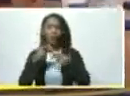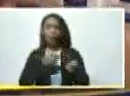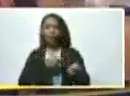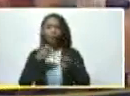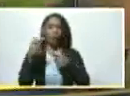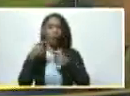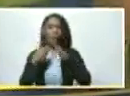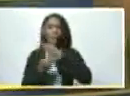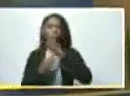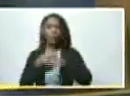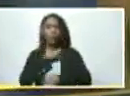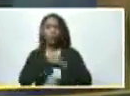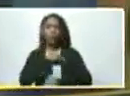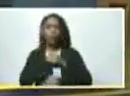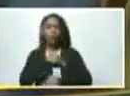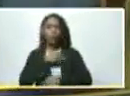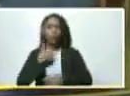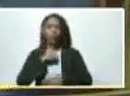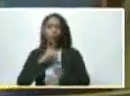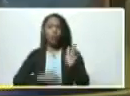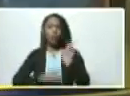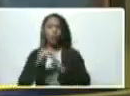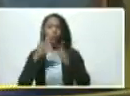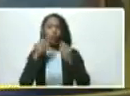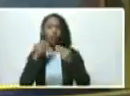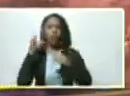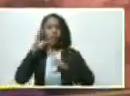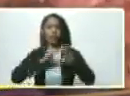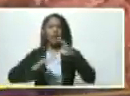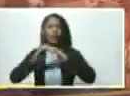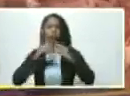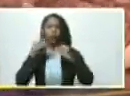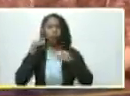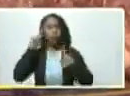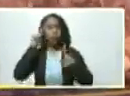bases de misión y que nosotros las hemos desarrollado con mucha ciencia, con mucho